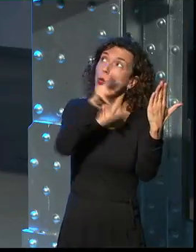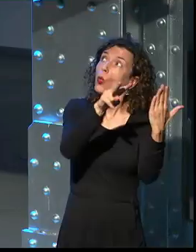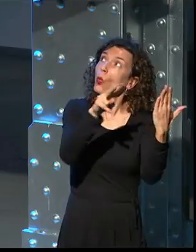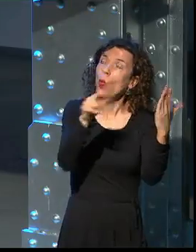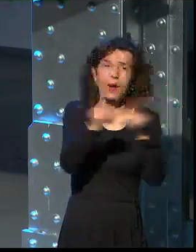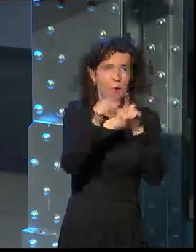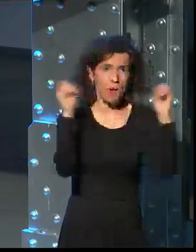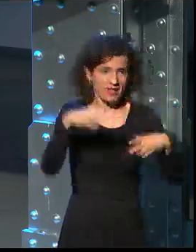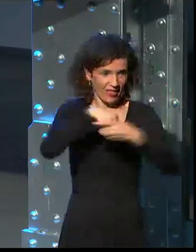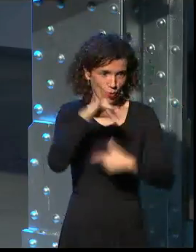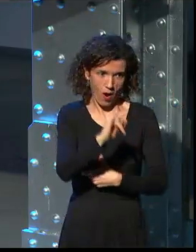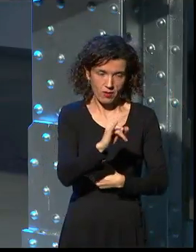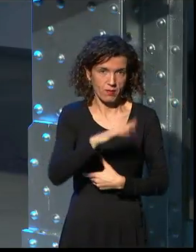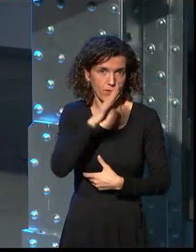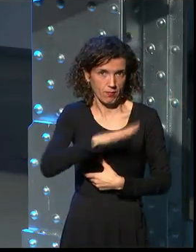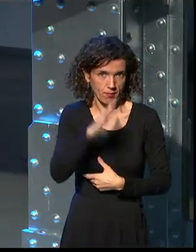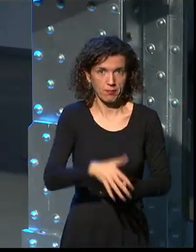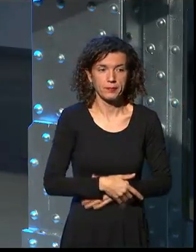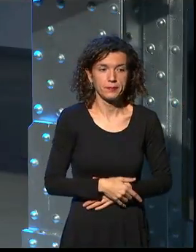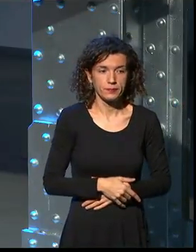francamente mágico.